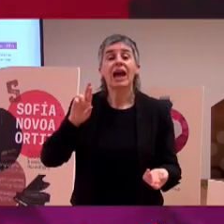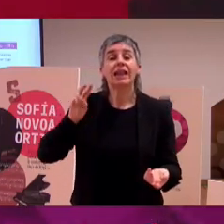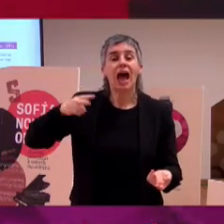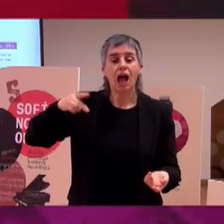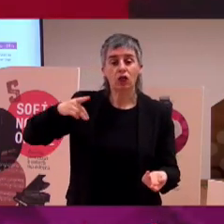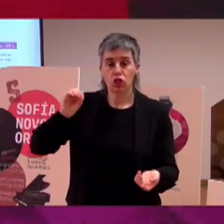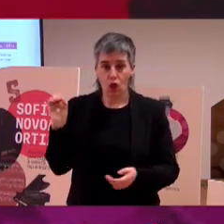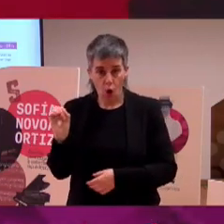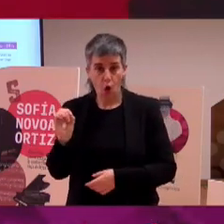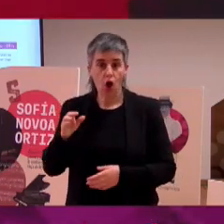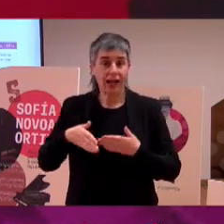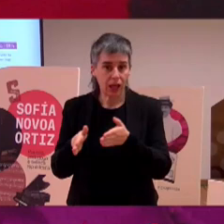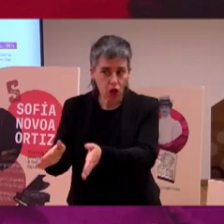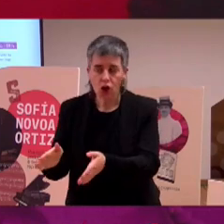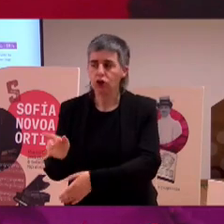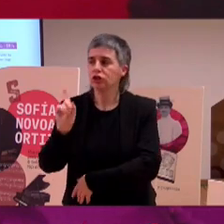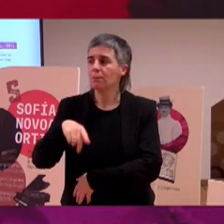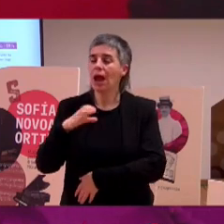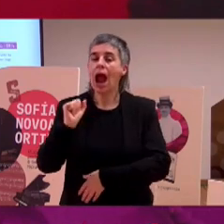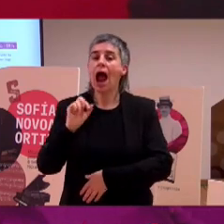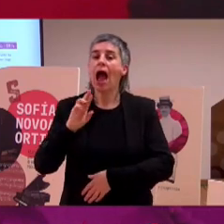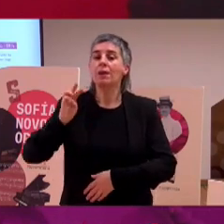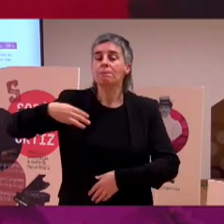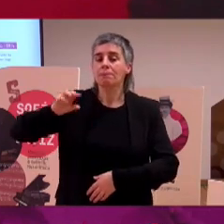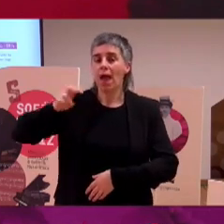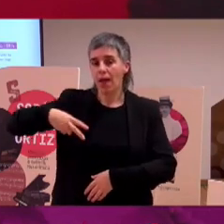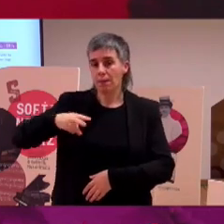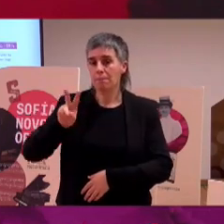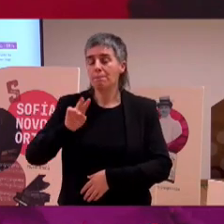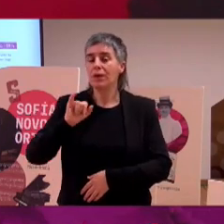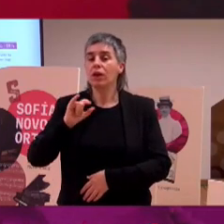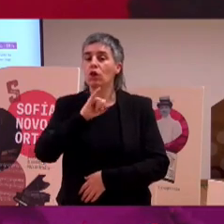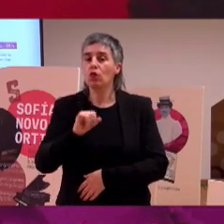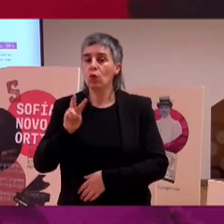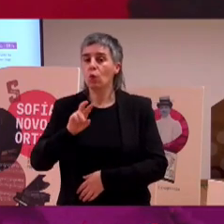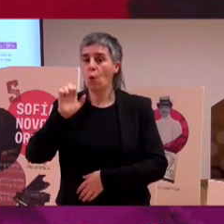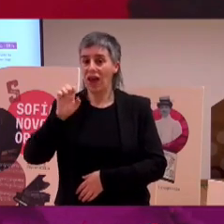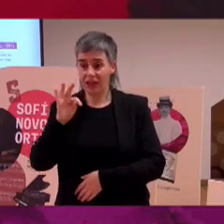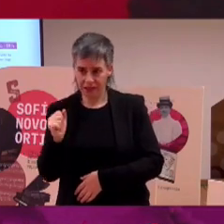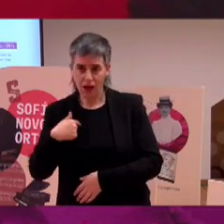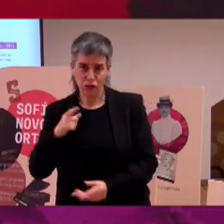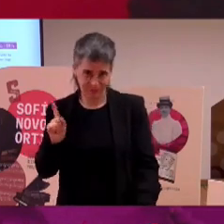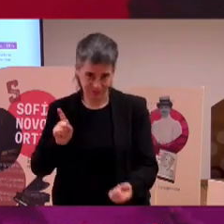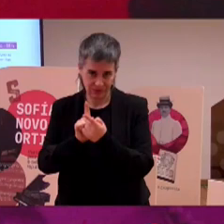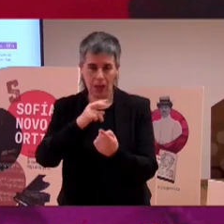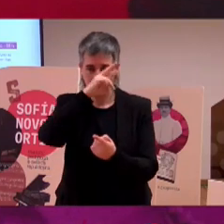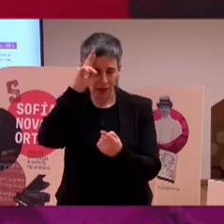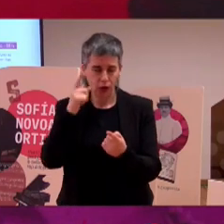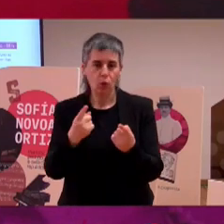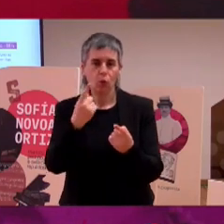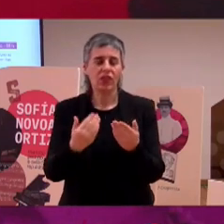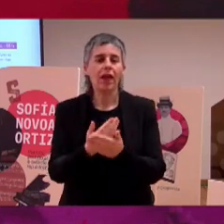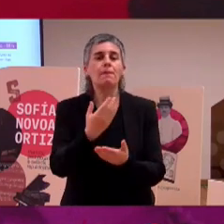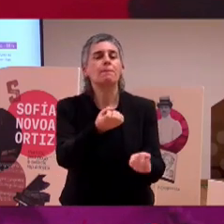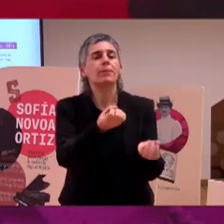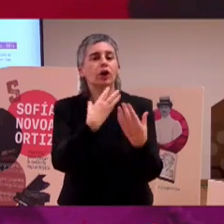de Zulueta, coa que encontré por casualidade en Madrid un día por aí raro. Decíame